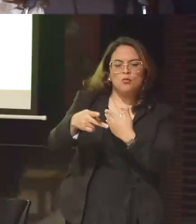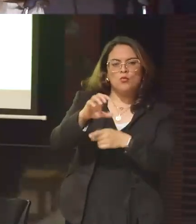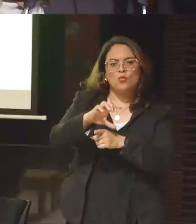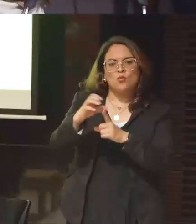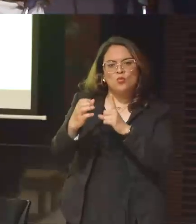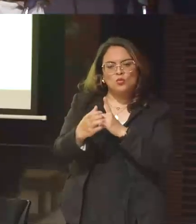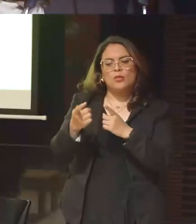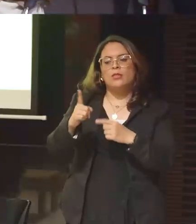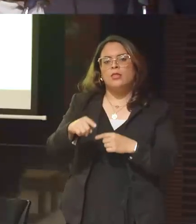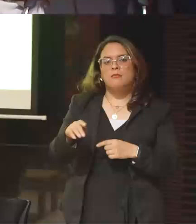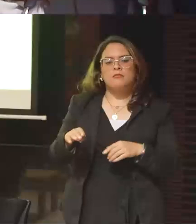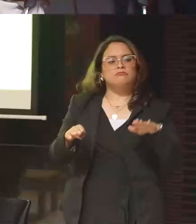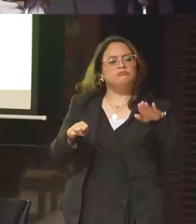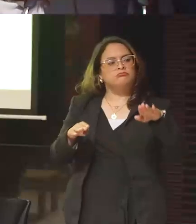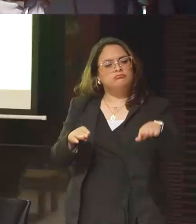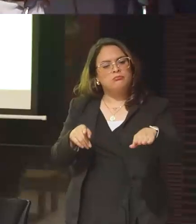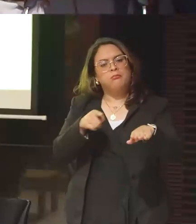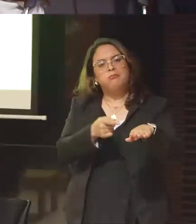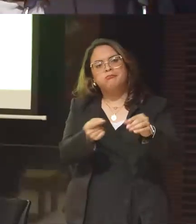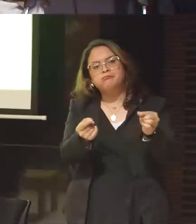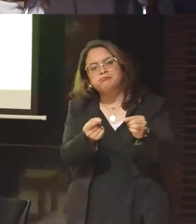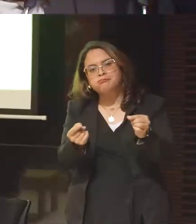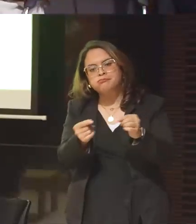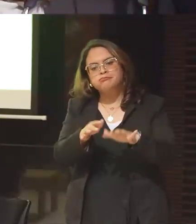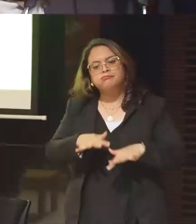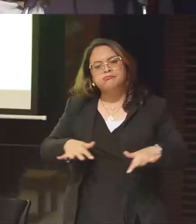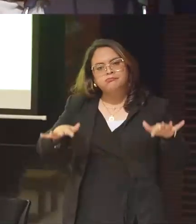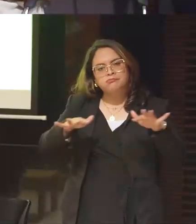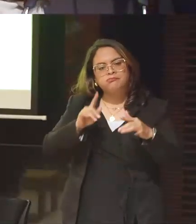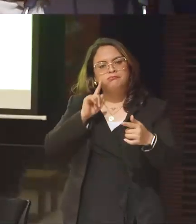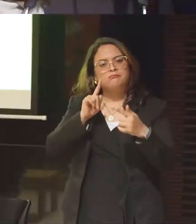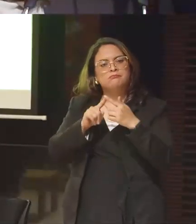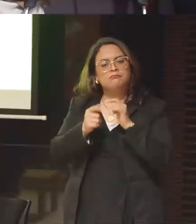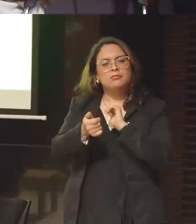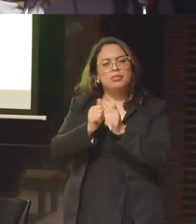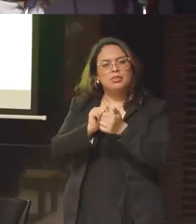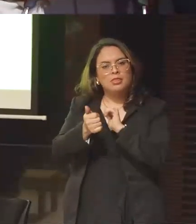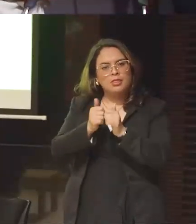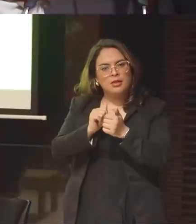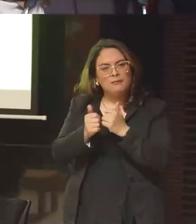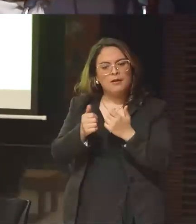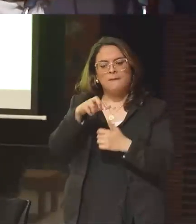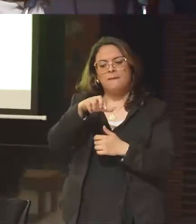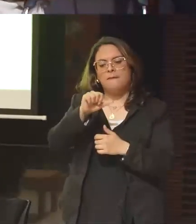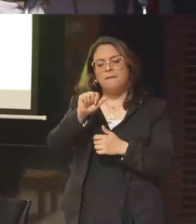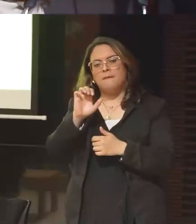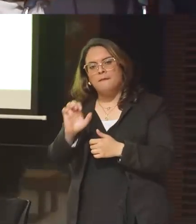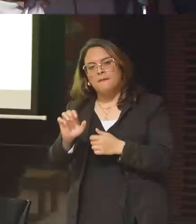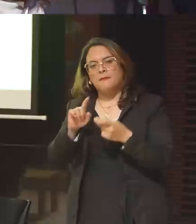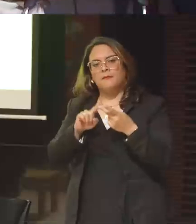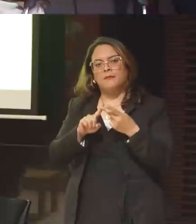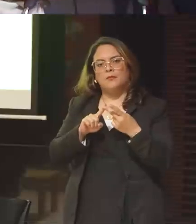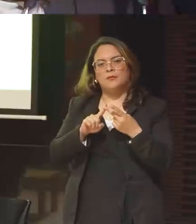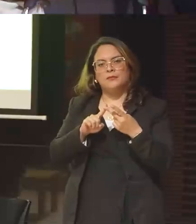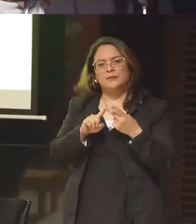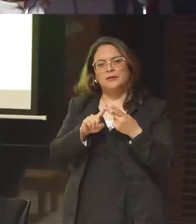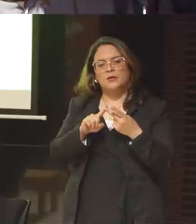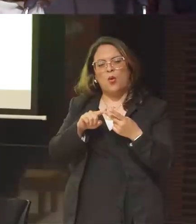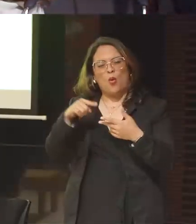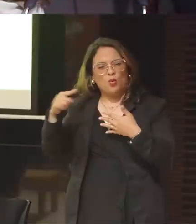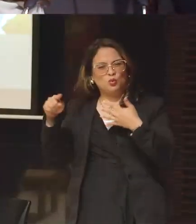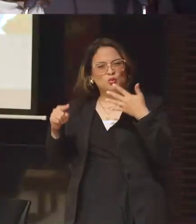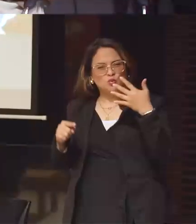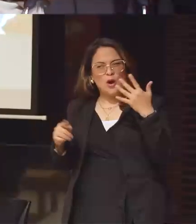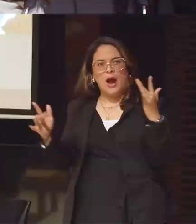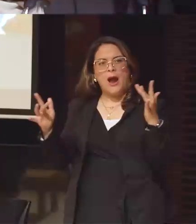que recogen proyectos y espacios para el deporte, para el pádel, por ejemplo, o para el ping-pong, como habrá otras que son para